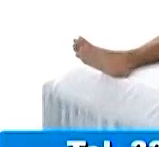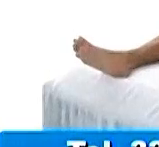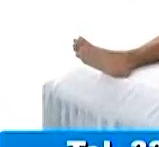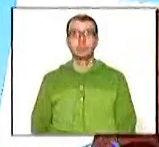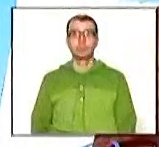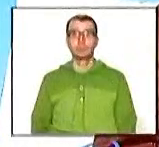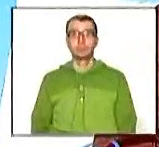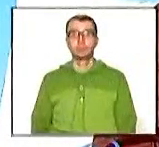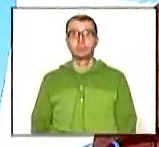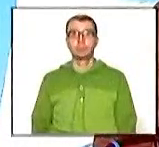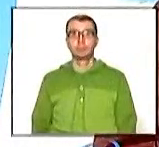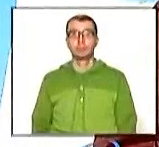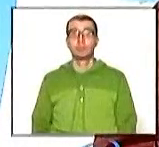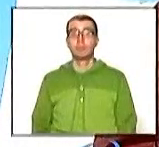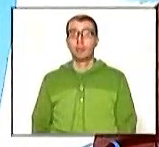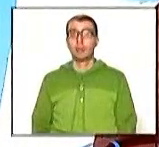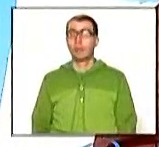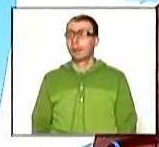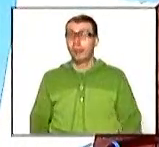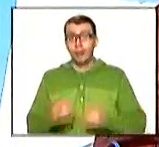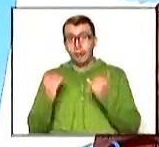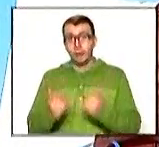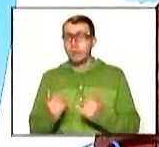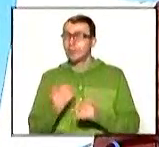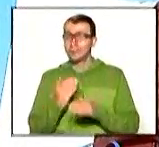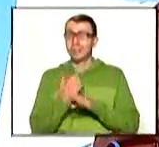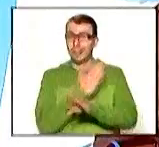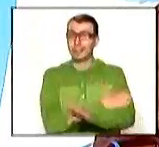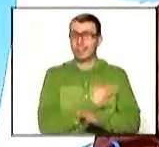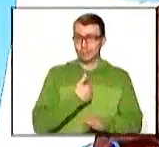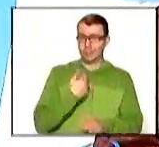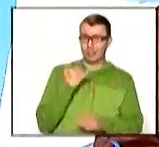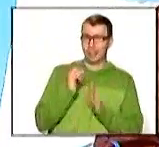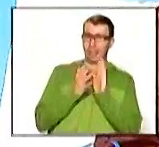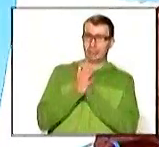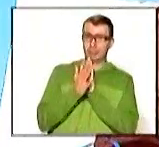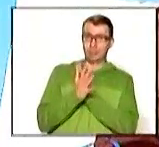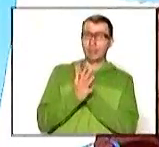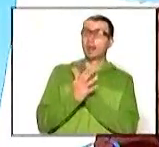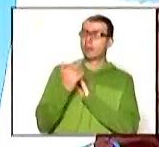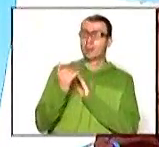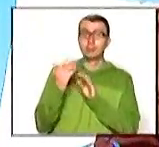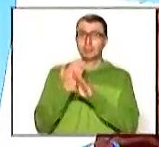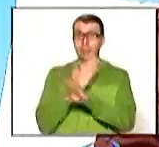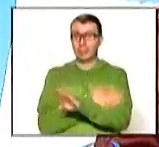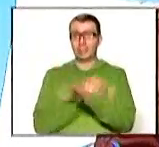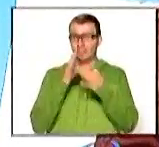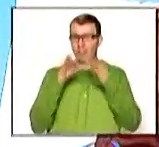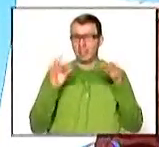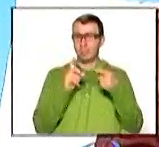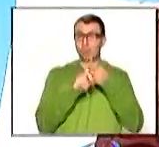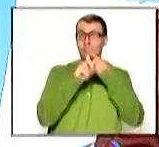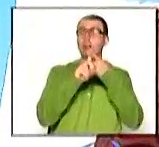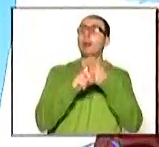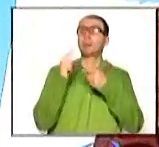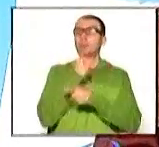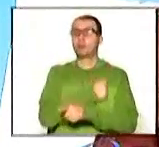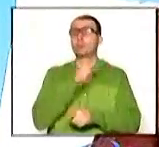300-833-5200. Bueno, vamos entonces, como lo había dicho antes de comerciales y antes de la píldora de optimismo, con nuestra línea